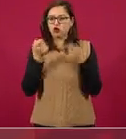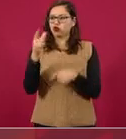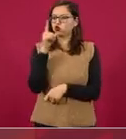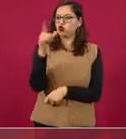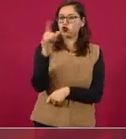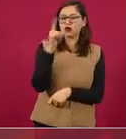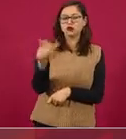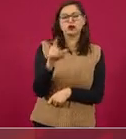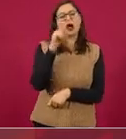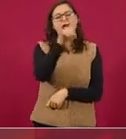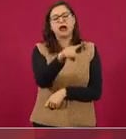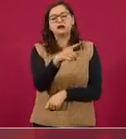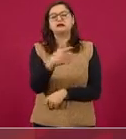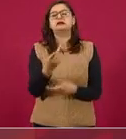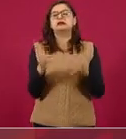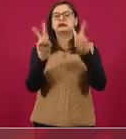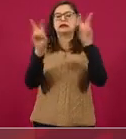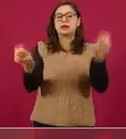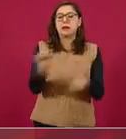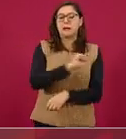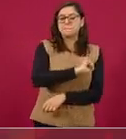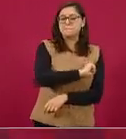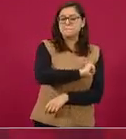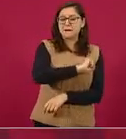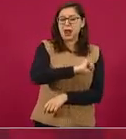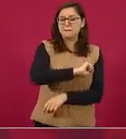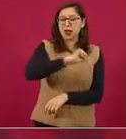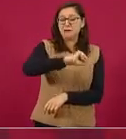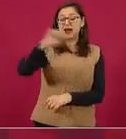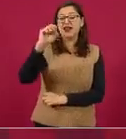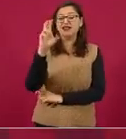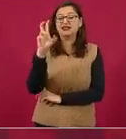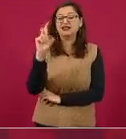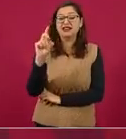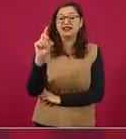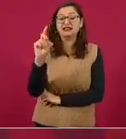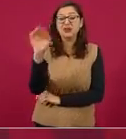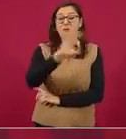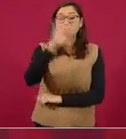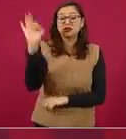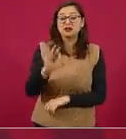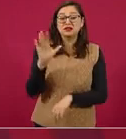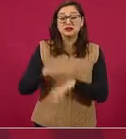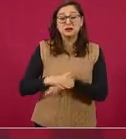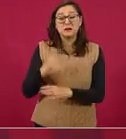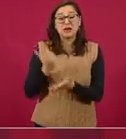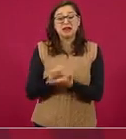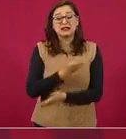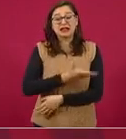como el 30% y en algunos casos más el precio de la luz.